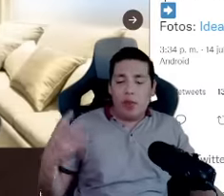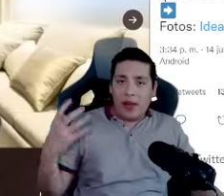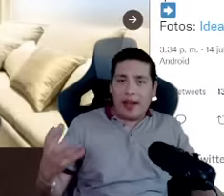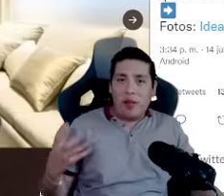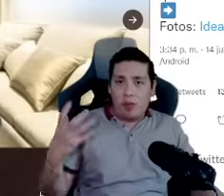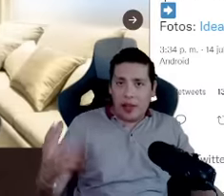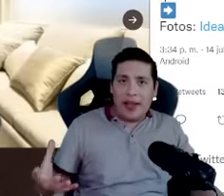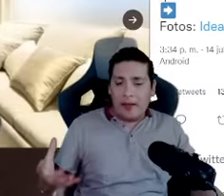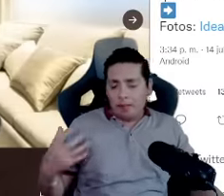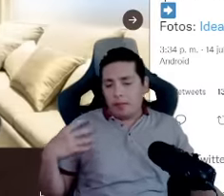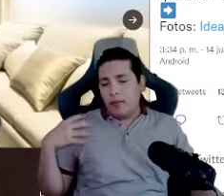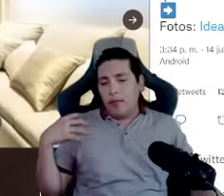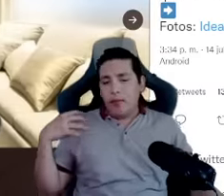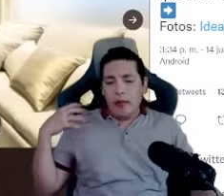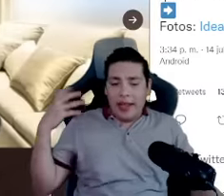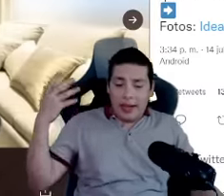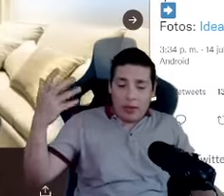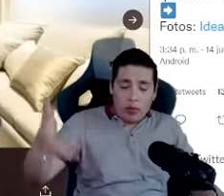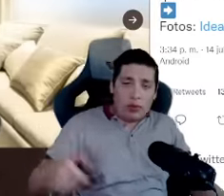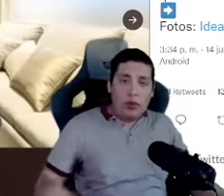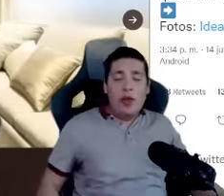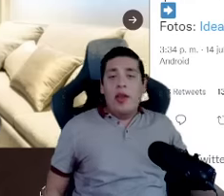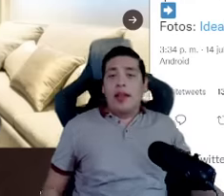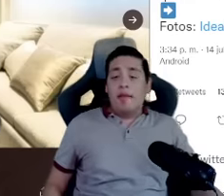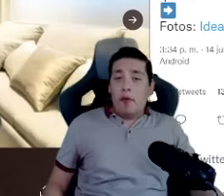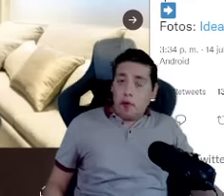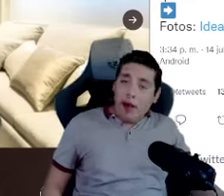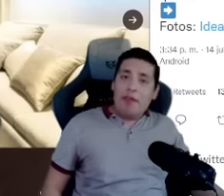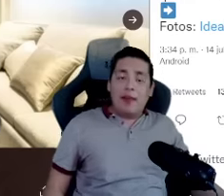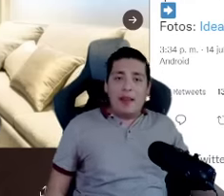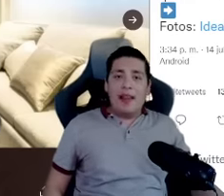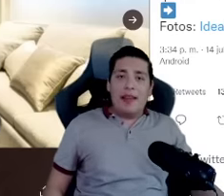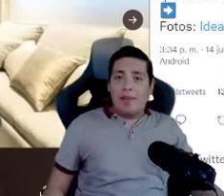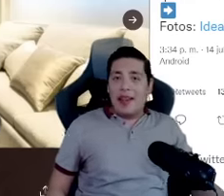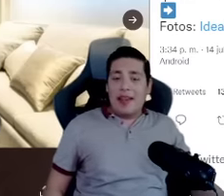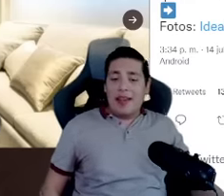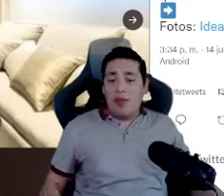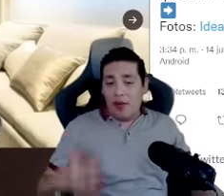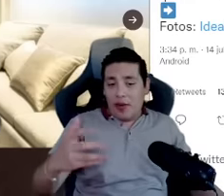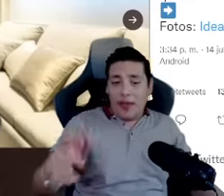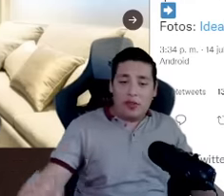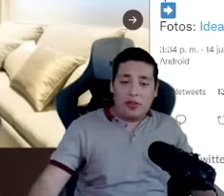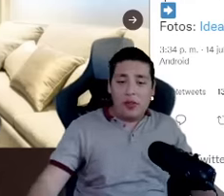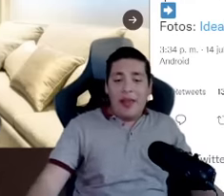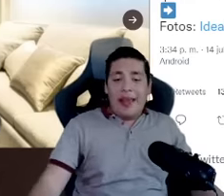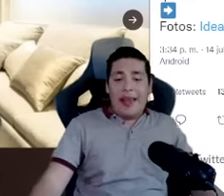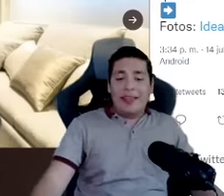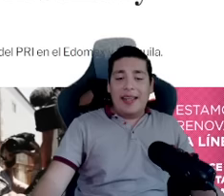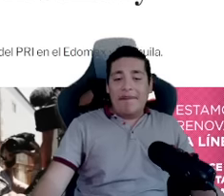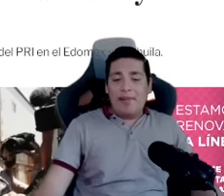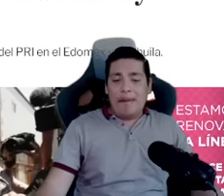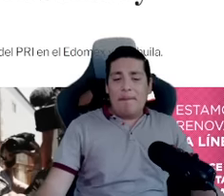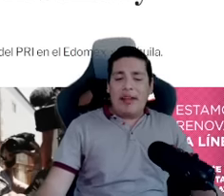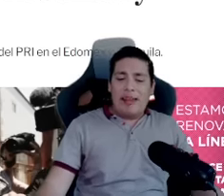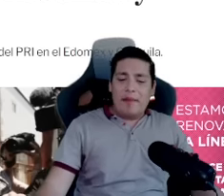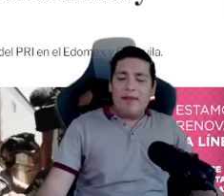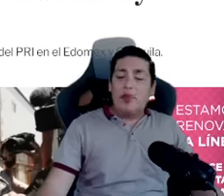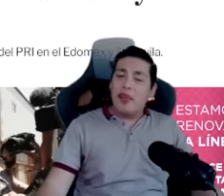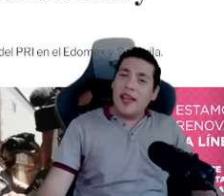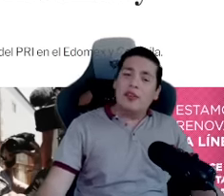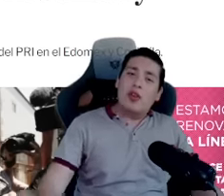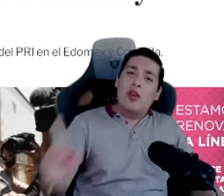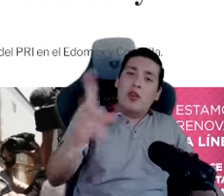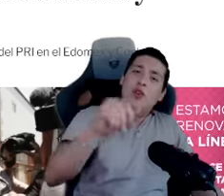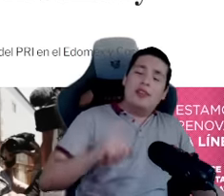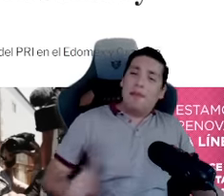vamos a lograr obtener el recurso que movió la familia de Peña Nieto y lo que costó este departamento